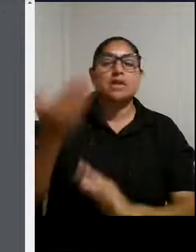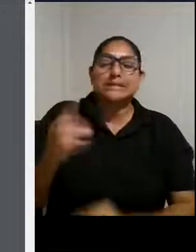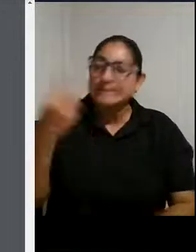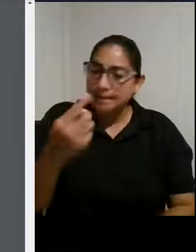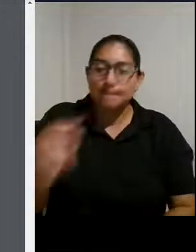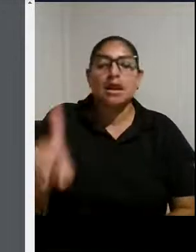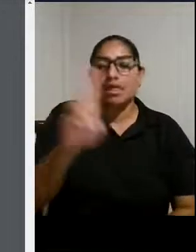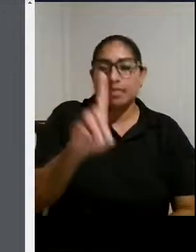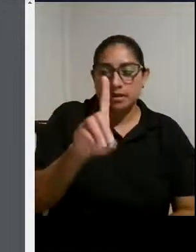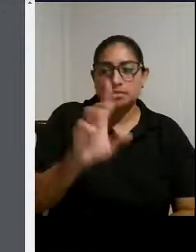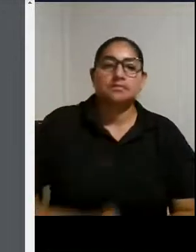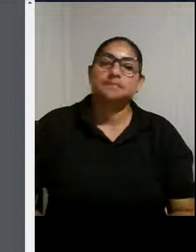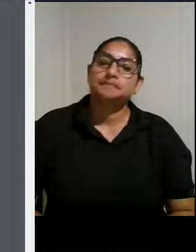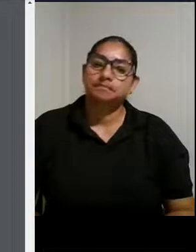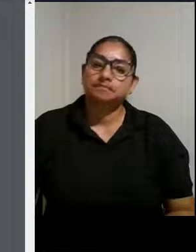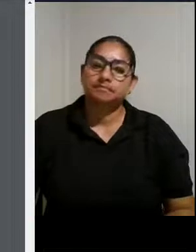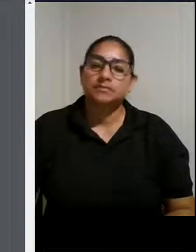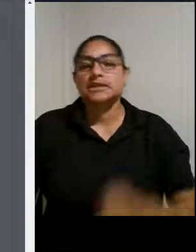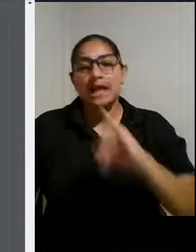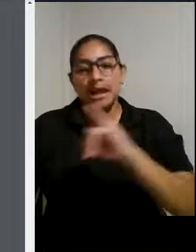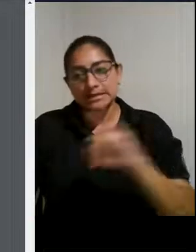perfecto.